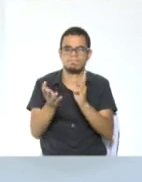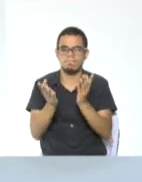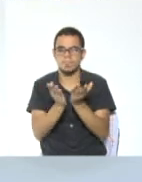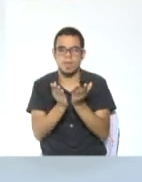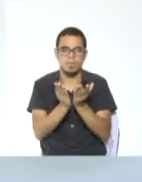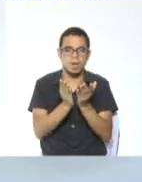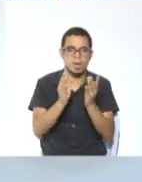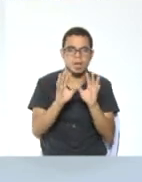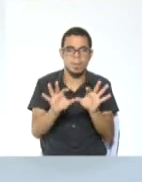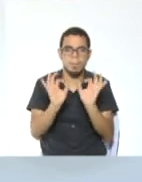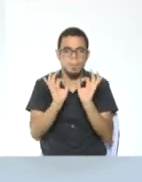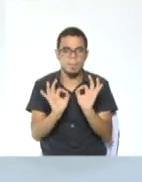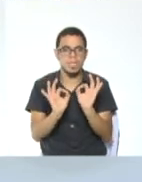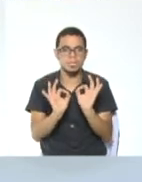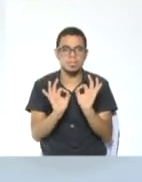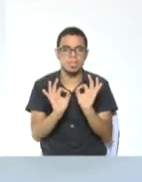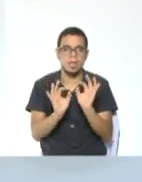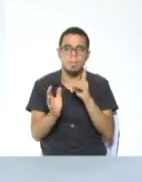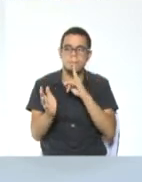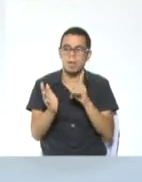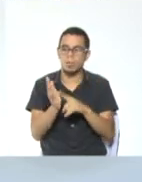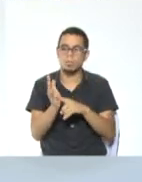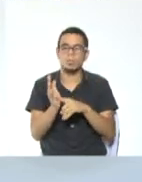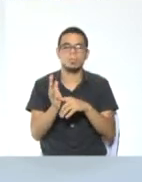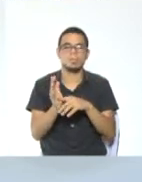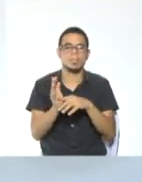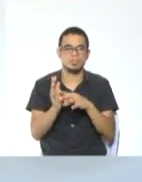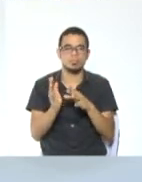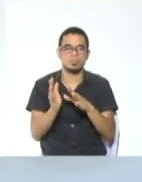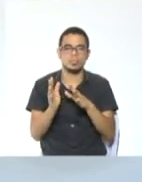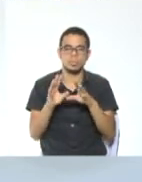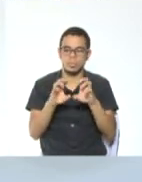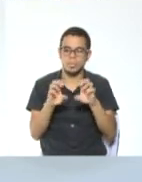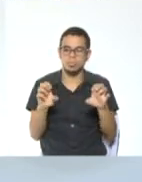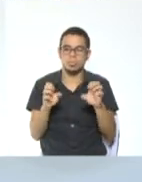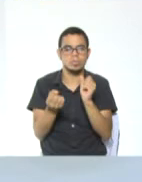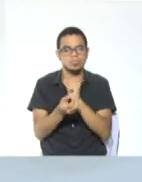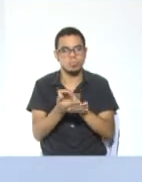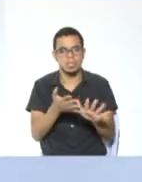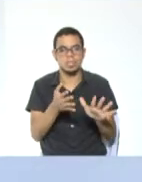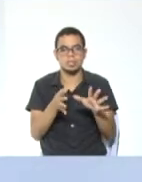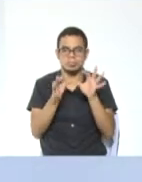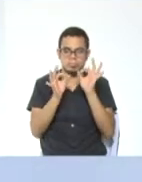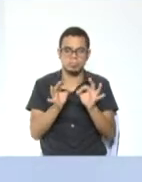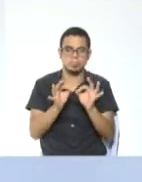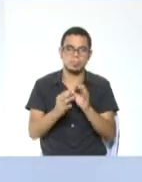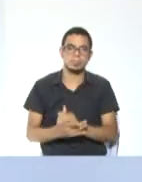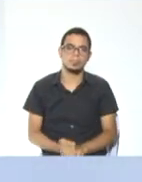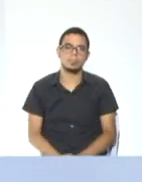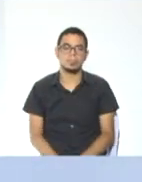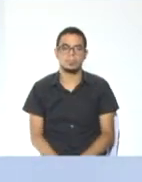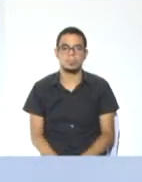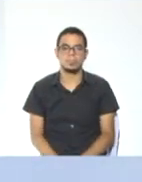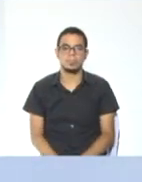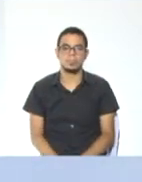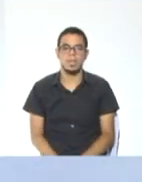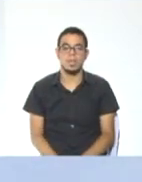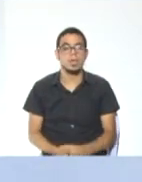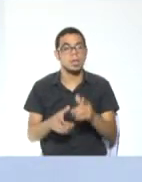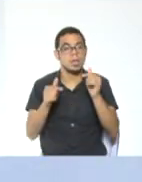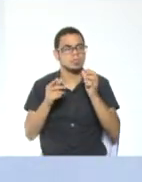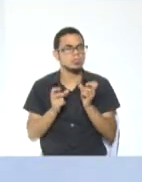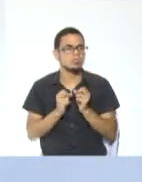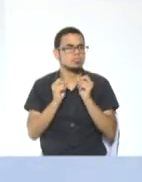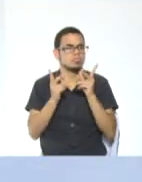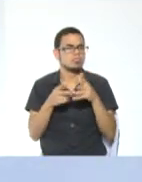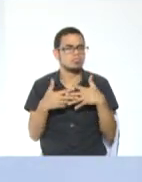atención educativa integral de nuestros niños de la patria. Y en esta oportunidad, basándonos en